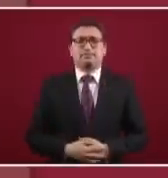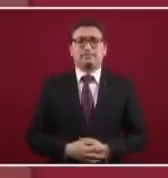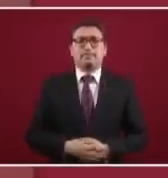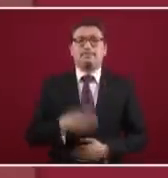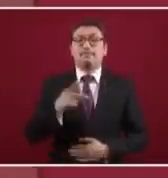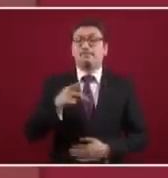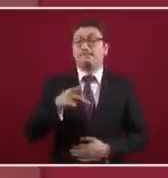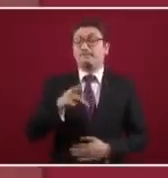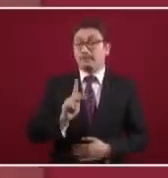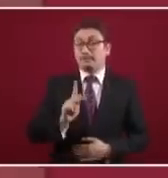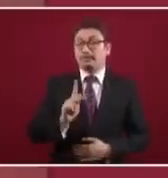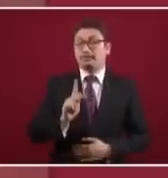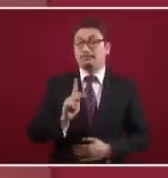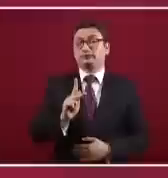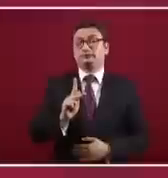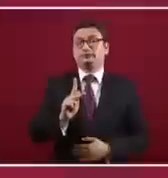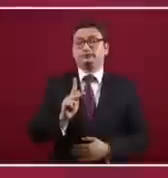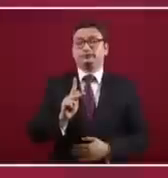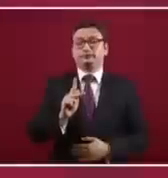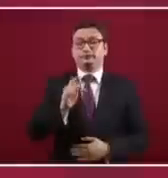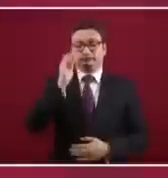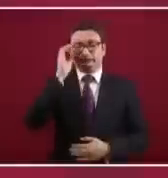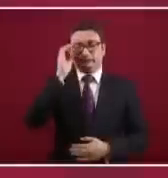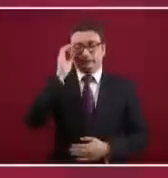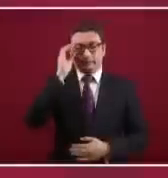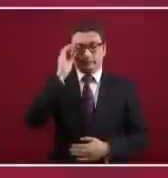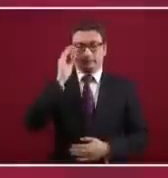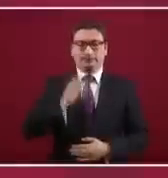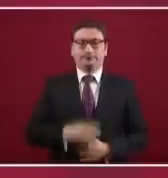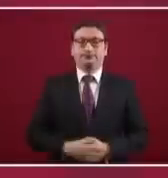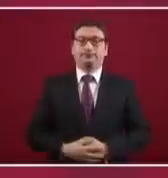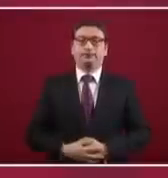pero nosotros tenemos una